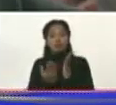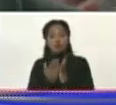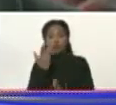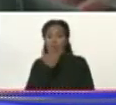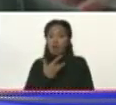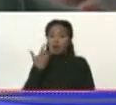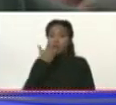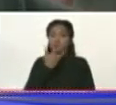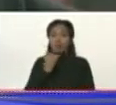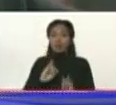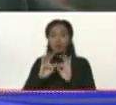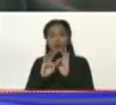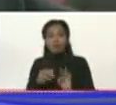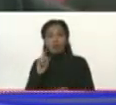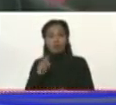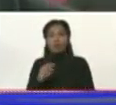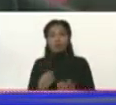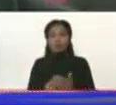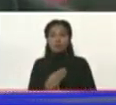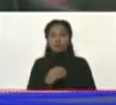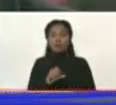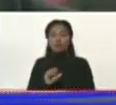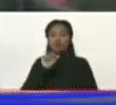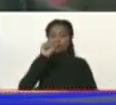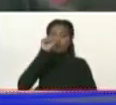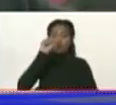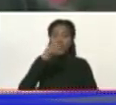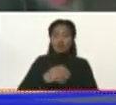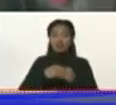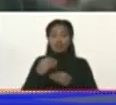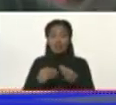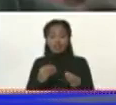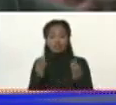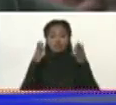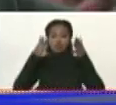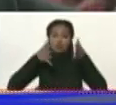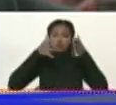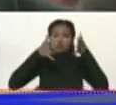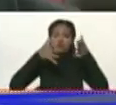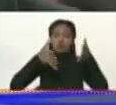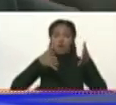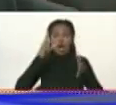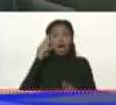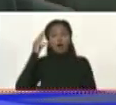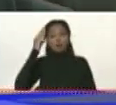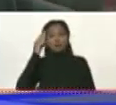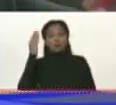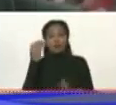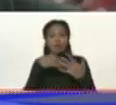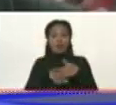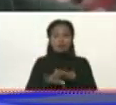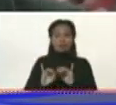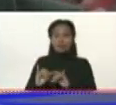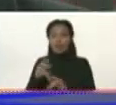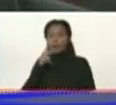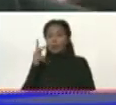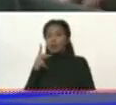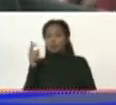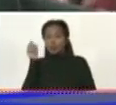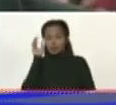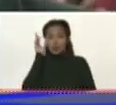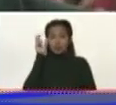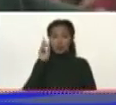Africanos y Afrodescendientes Sur-Sur, promover la formación para la conciencia interseccional,